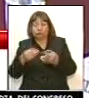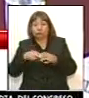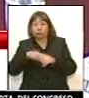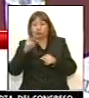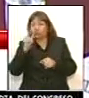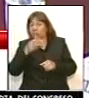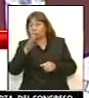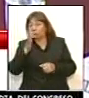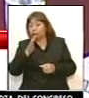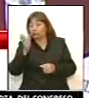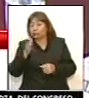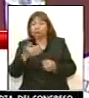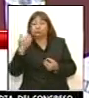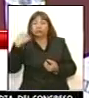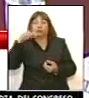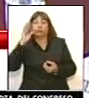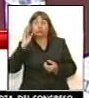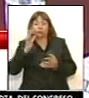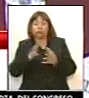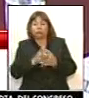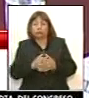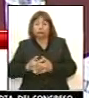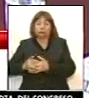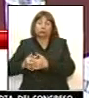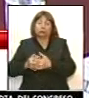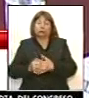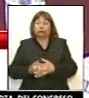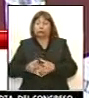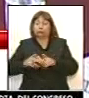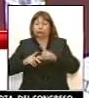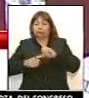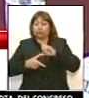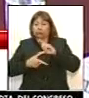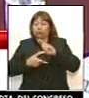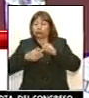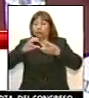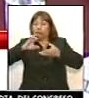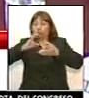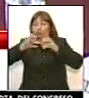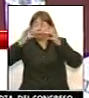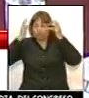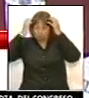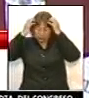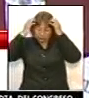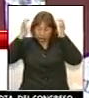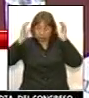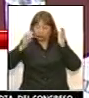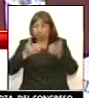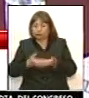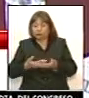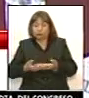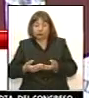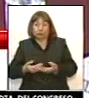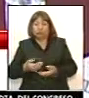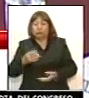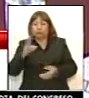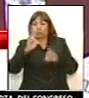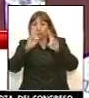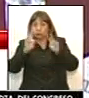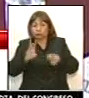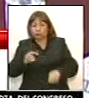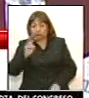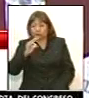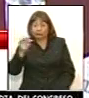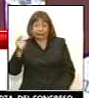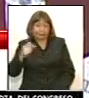migratoria que fue para América Latina una situación complicada y sigue siendo, que es el caso de la migración de los venezolanos.